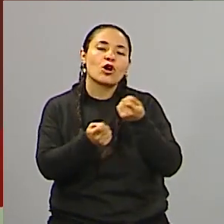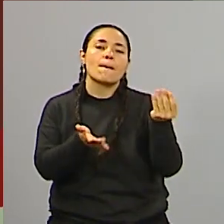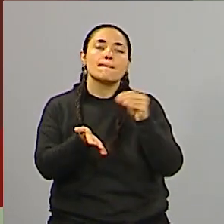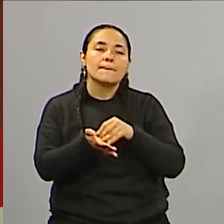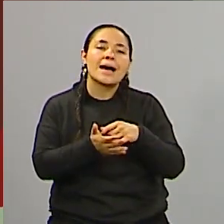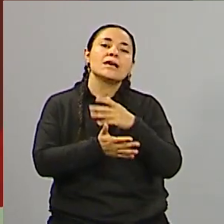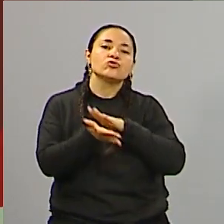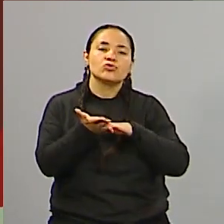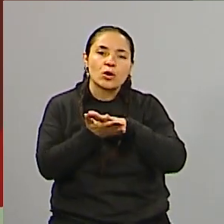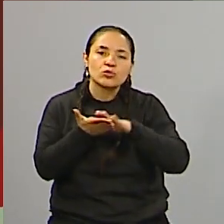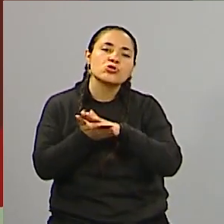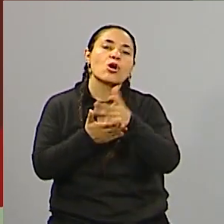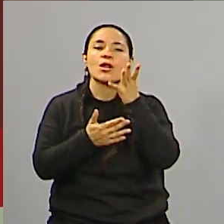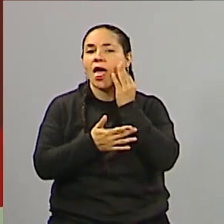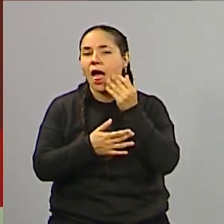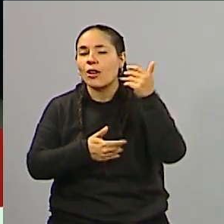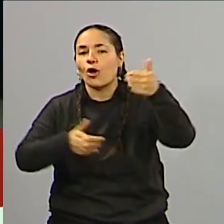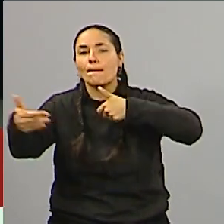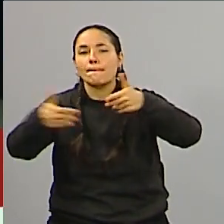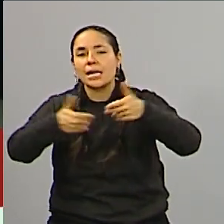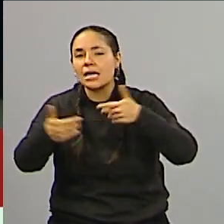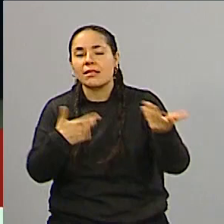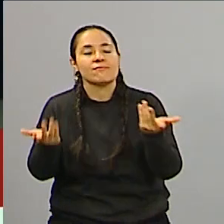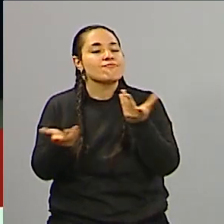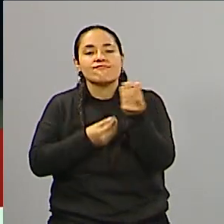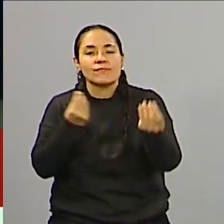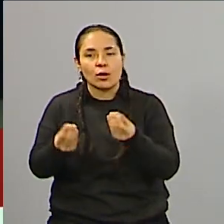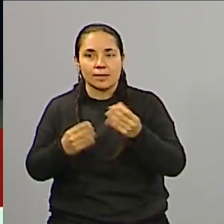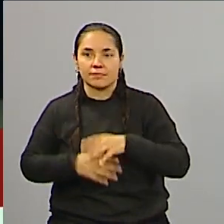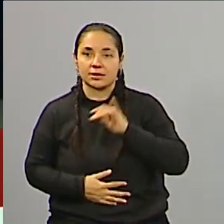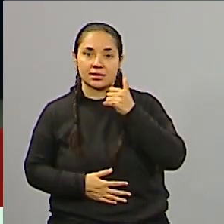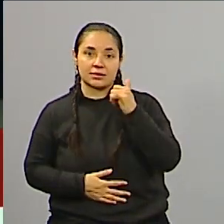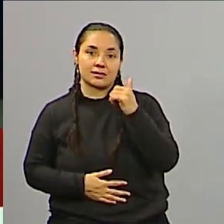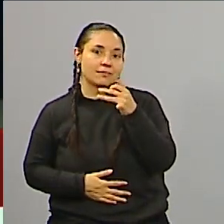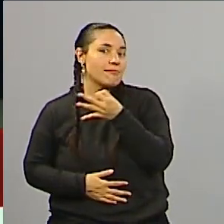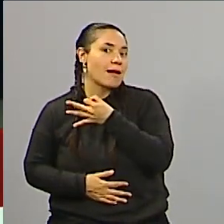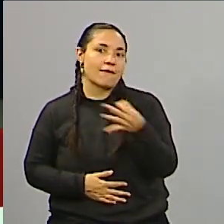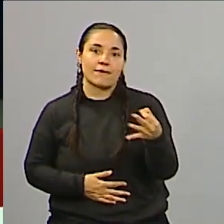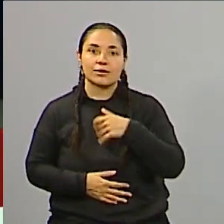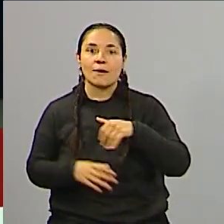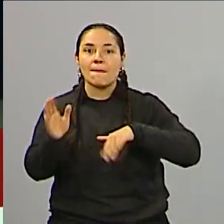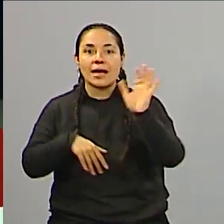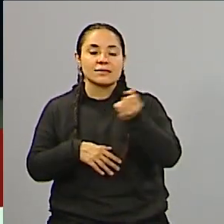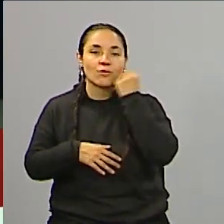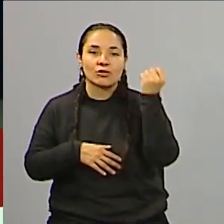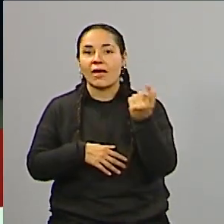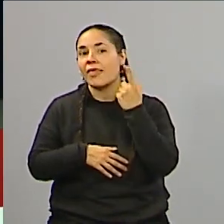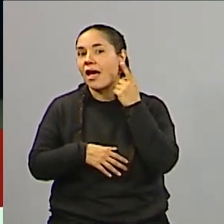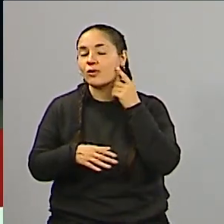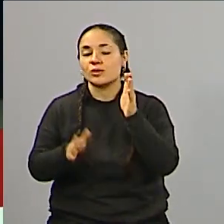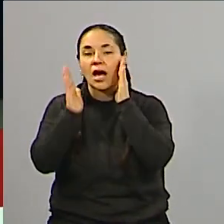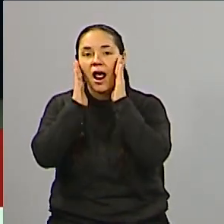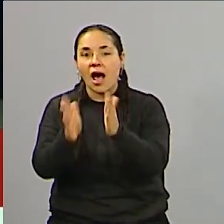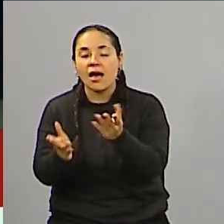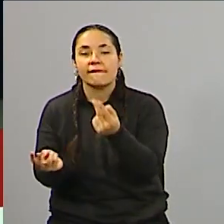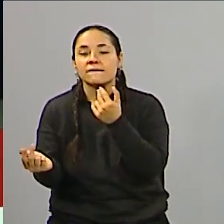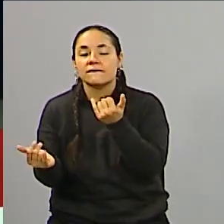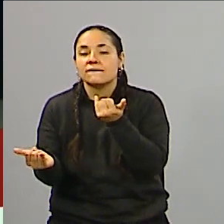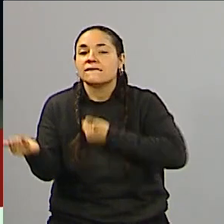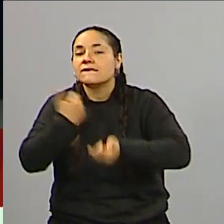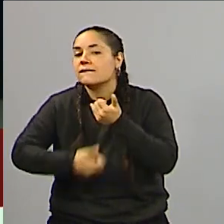través del municipio, más allá de gestiones buenas o no tanto. Digo, siempre hay una necesidad de parte de los vecinos y las vecinas. Sí,